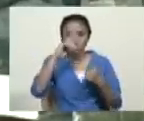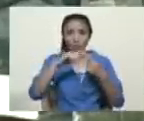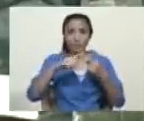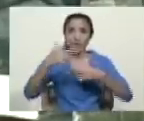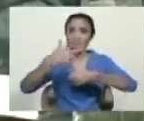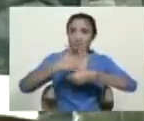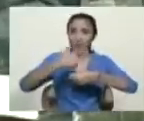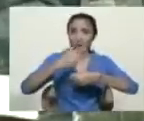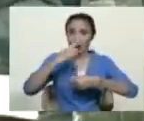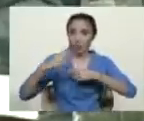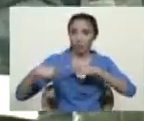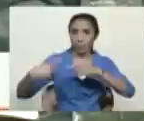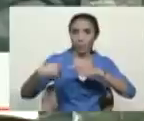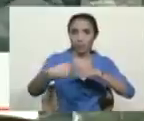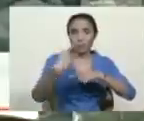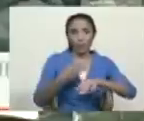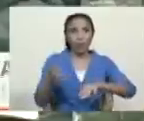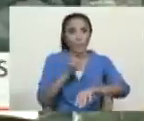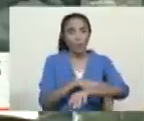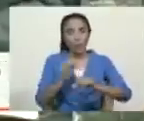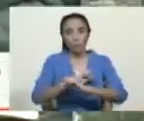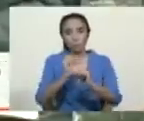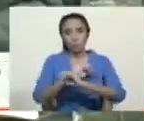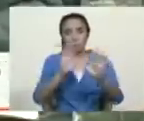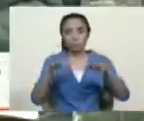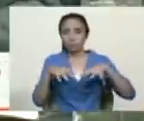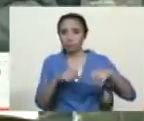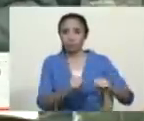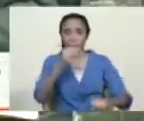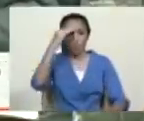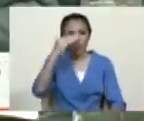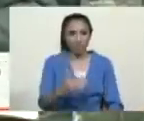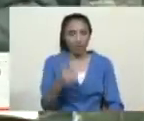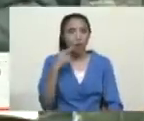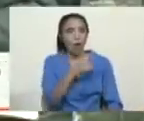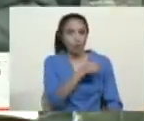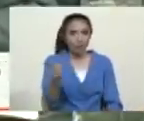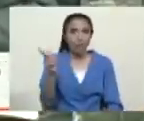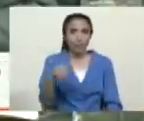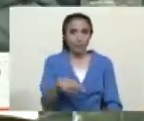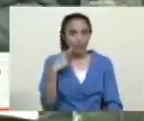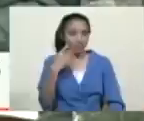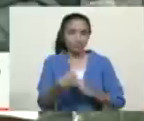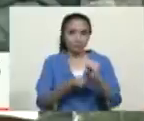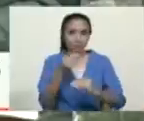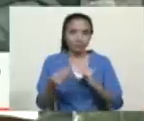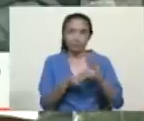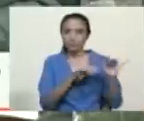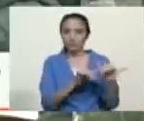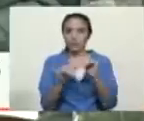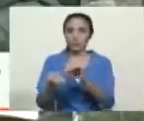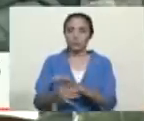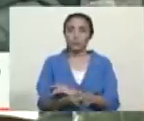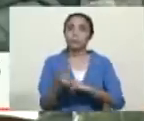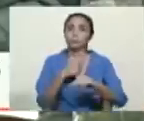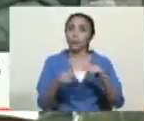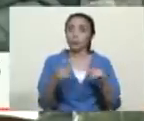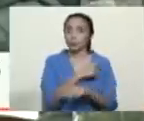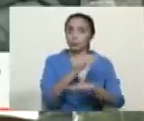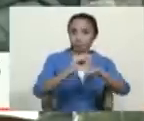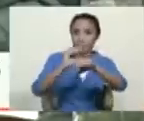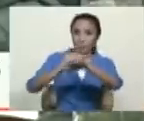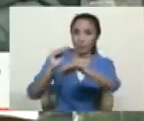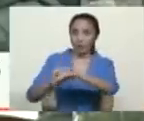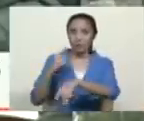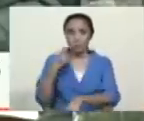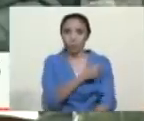son los siguientes? ¿No creen ustedes que a ustedes también se lo van a hacer? Pero esto no es solo una advertencia para